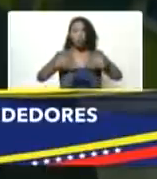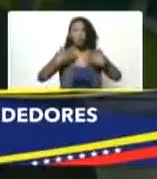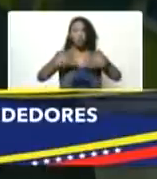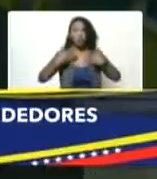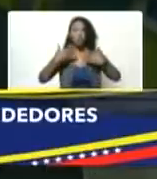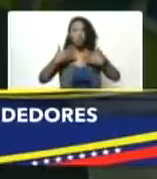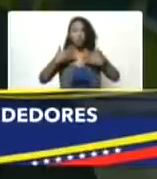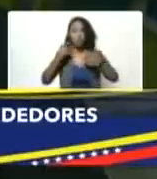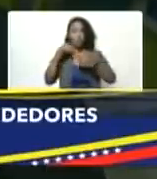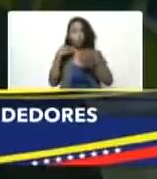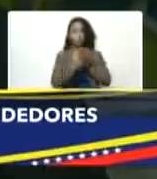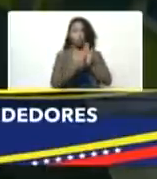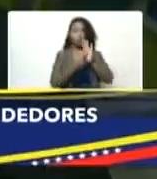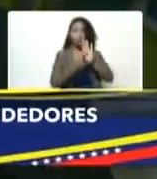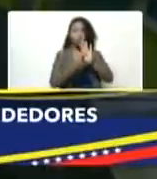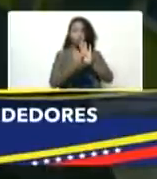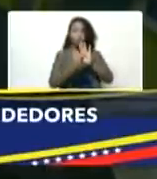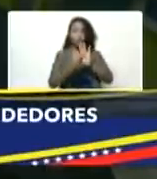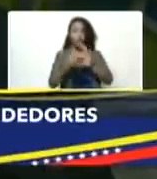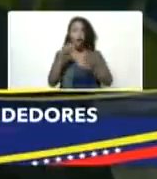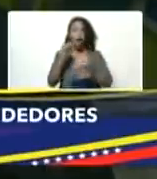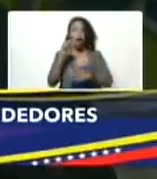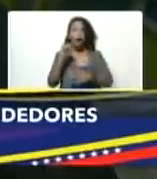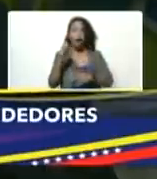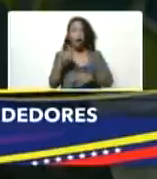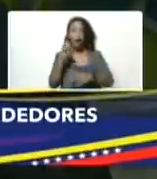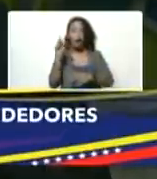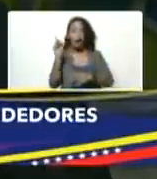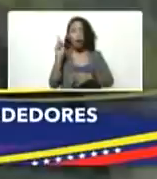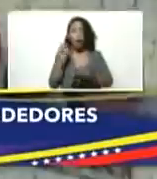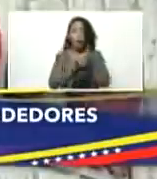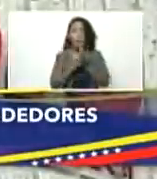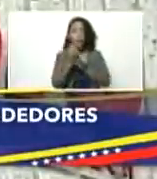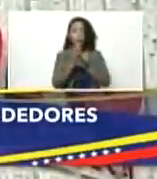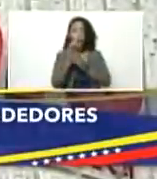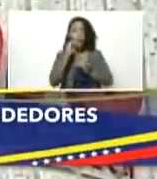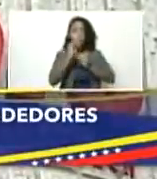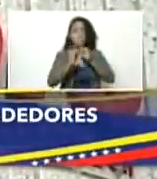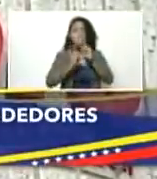de presentar como ejemplo a Ángel Godoy con su emprendimiento